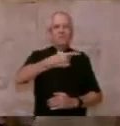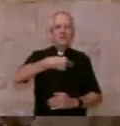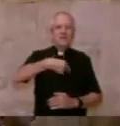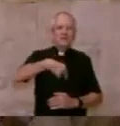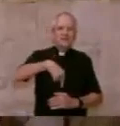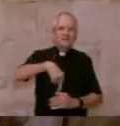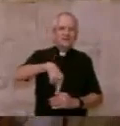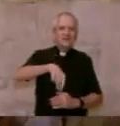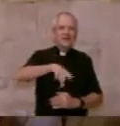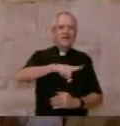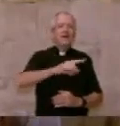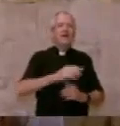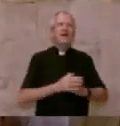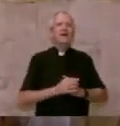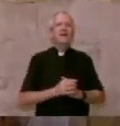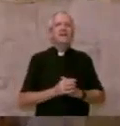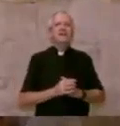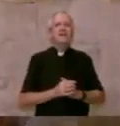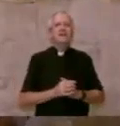nosotros.